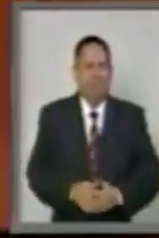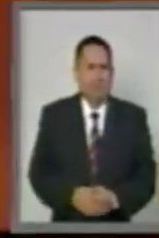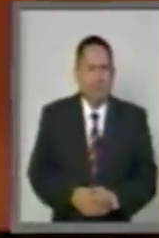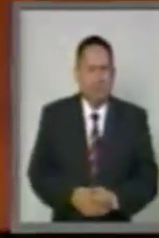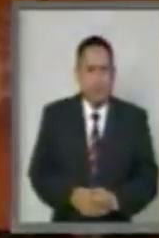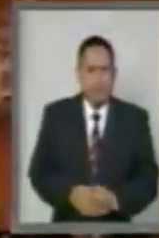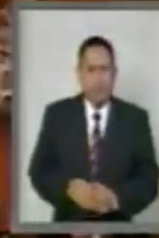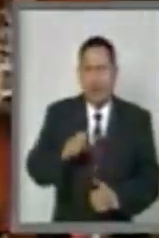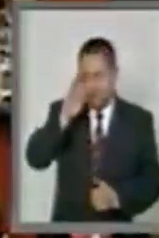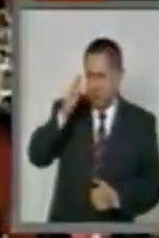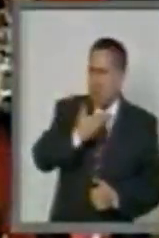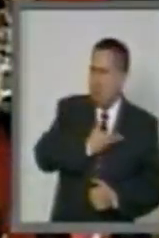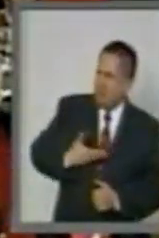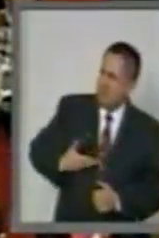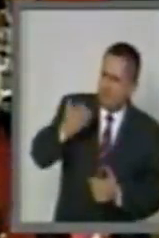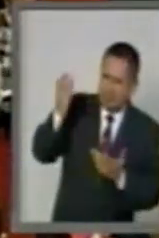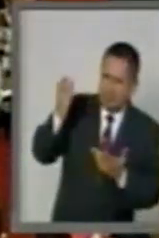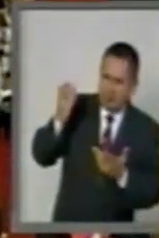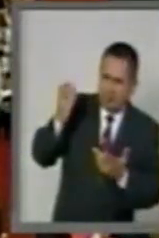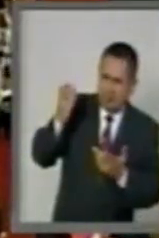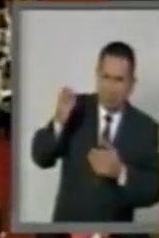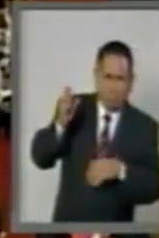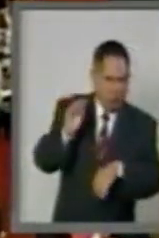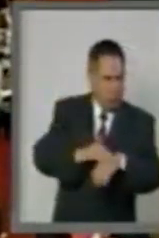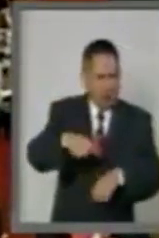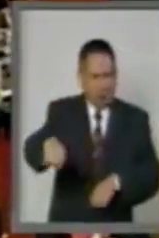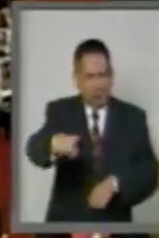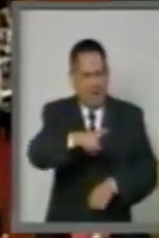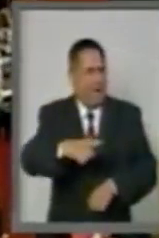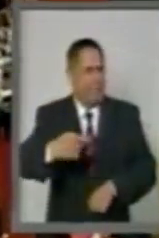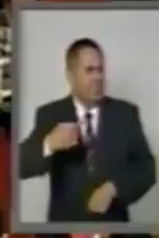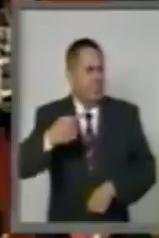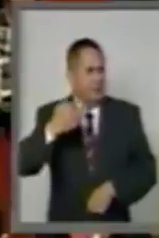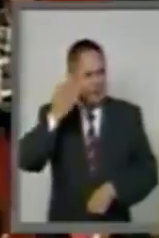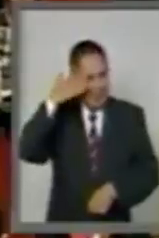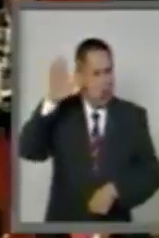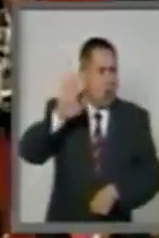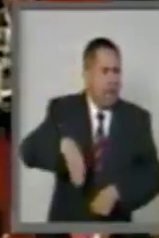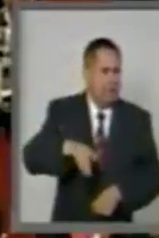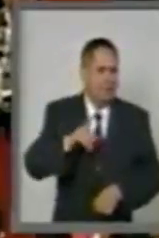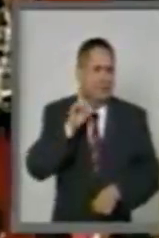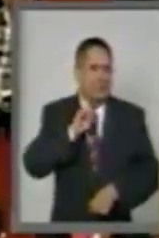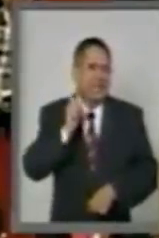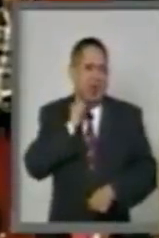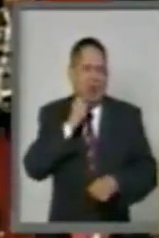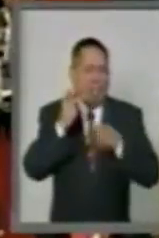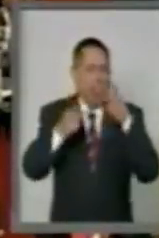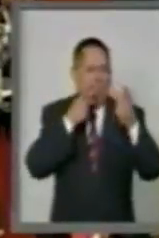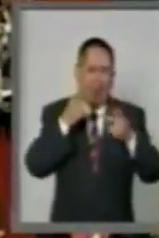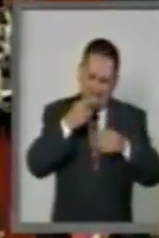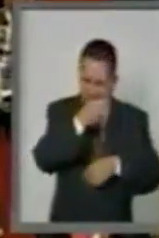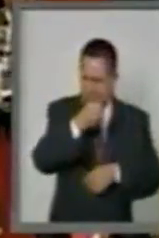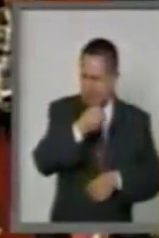Señor presidente, ponga usted orden a estas señoras senadoras.